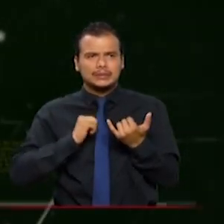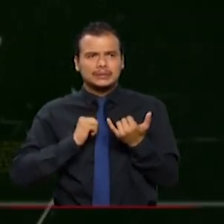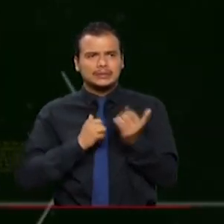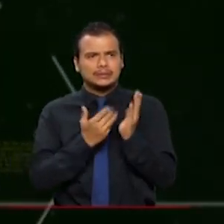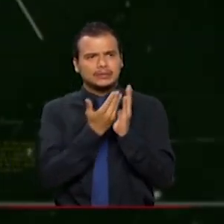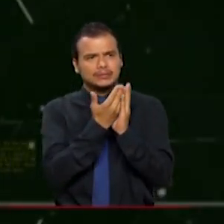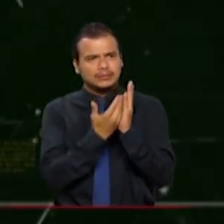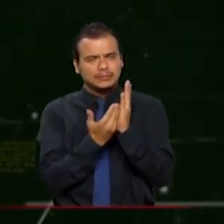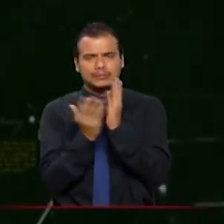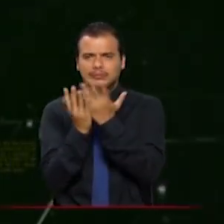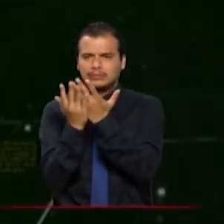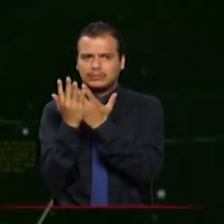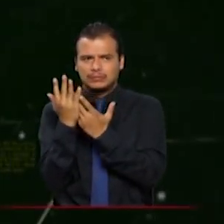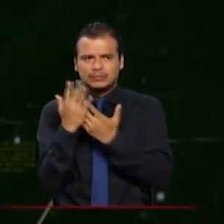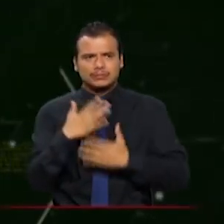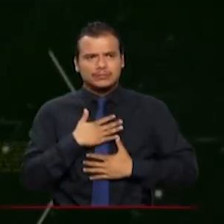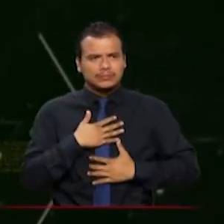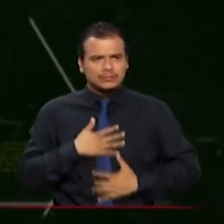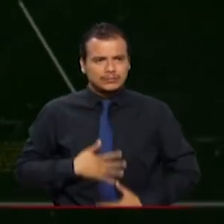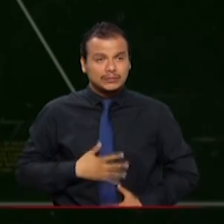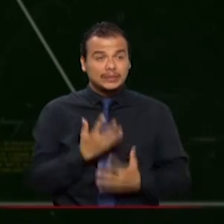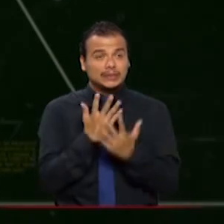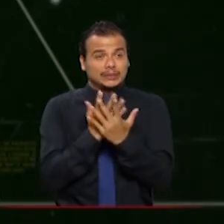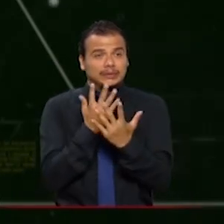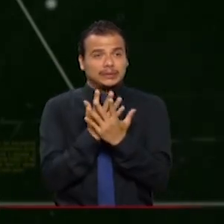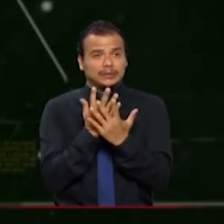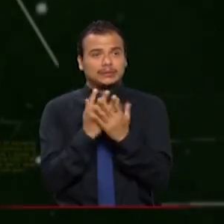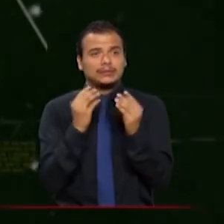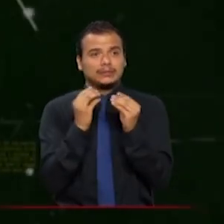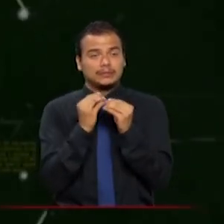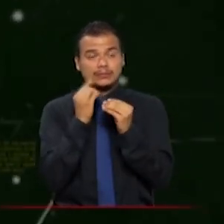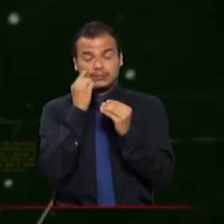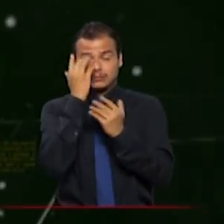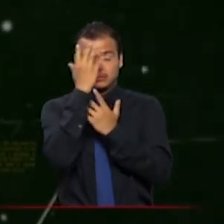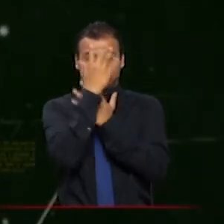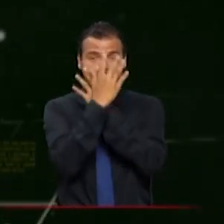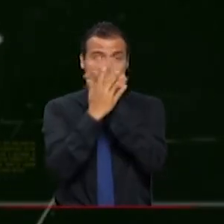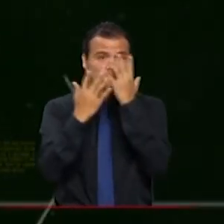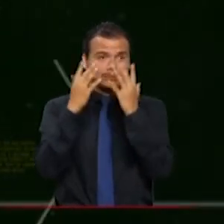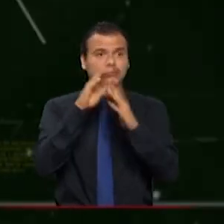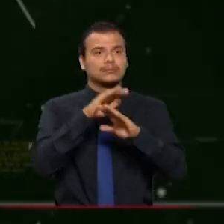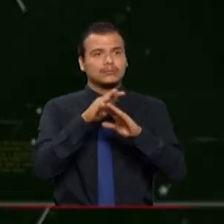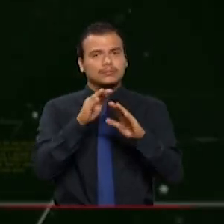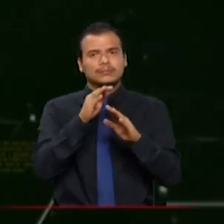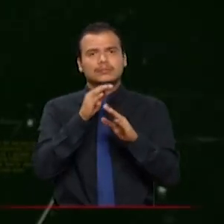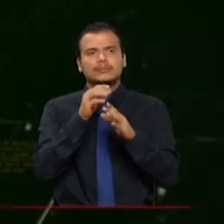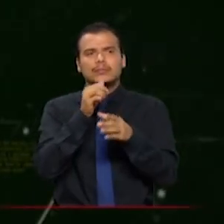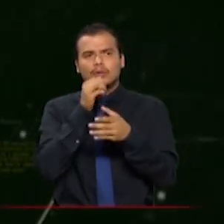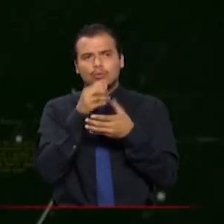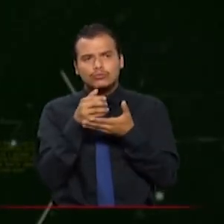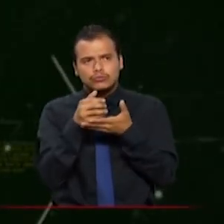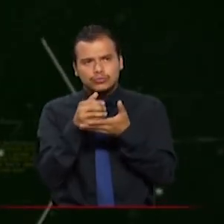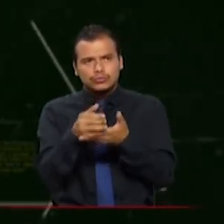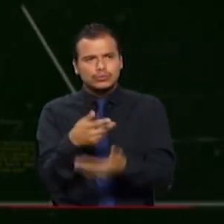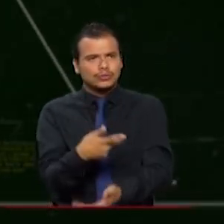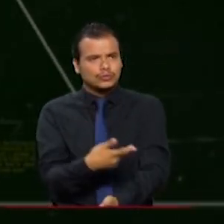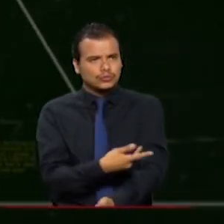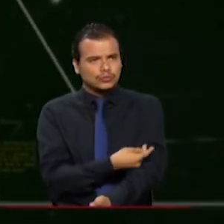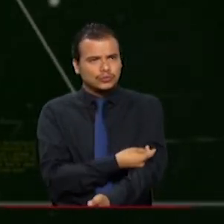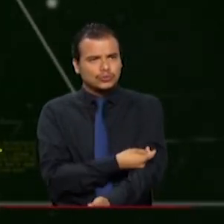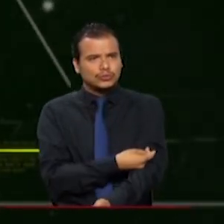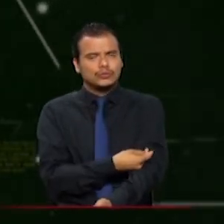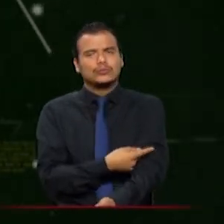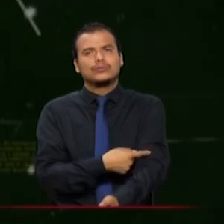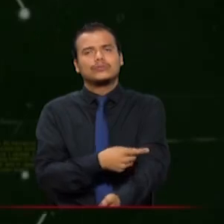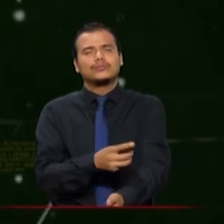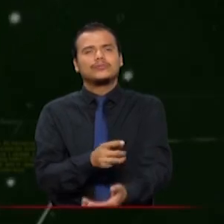sus extremidades y abdomen y estado de desorientación. Fue estabilizado e hidratado. Recibió suero y medicamentos necesarios